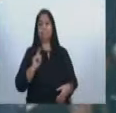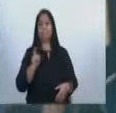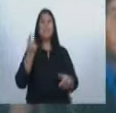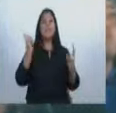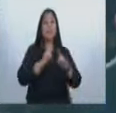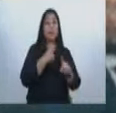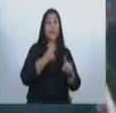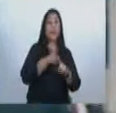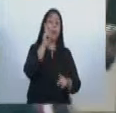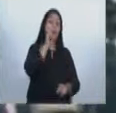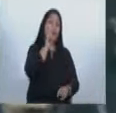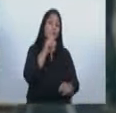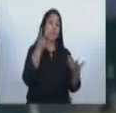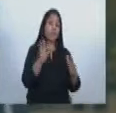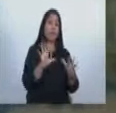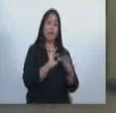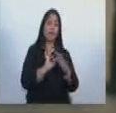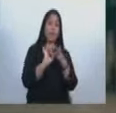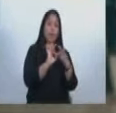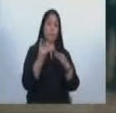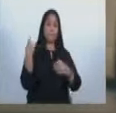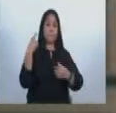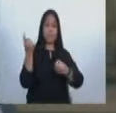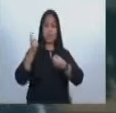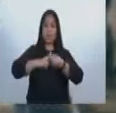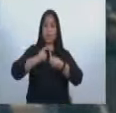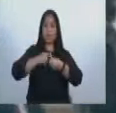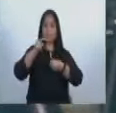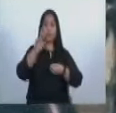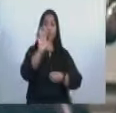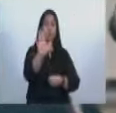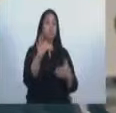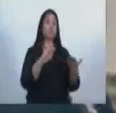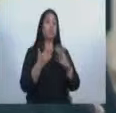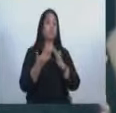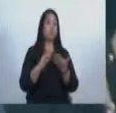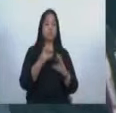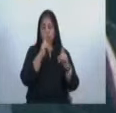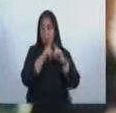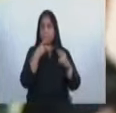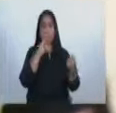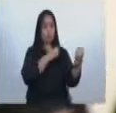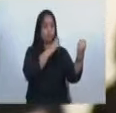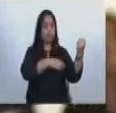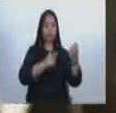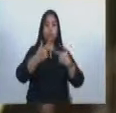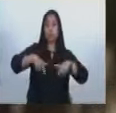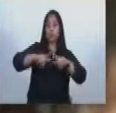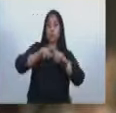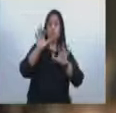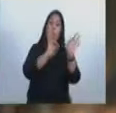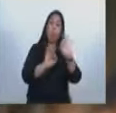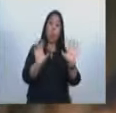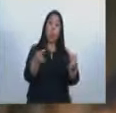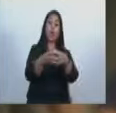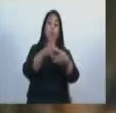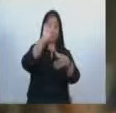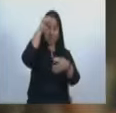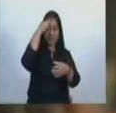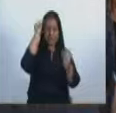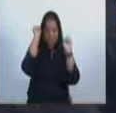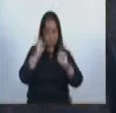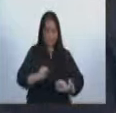se organizan y cuando los jóvenes se organizan para participar en sus comunidades en el poder local o en partidos políticos pueden cambiar el